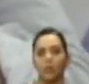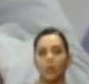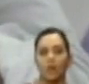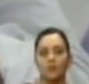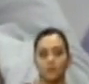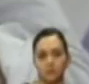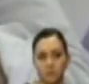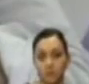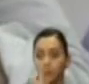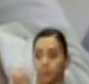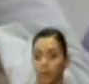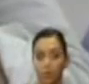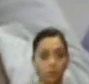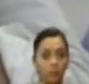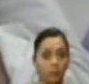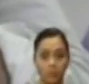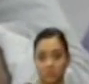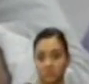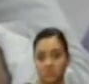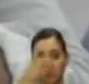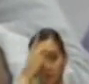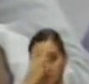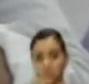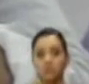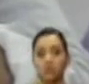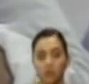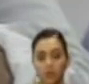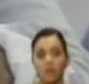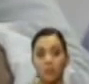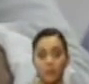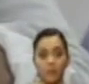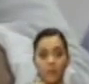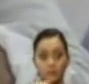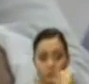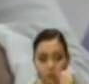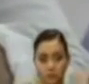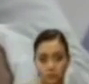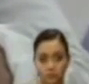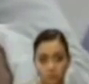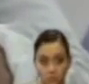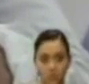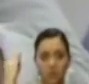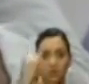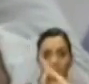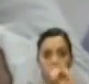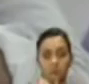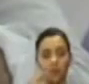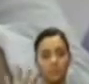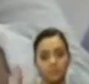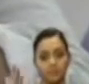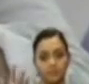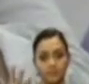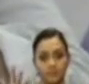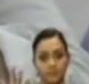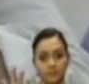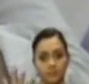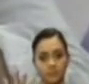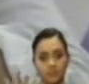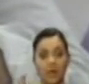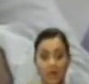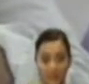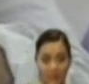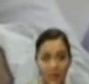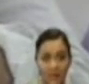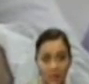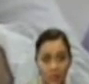sea de paso, el país tampoco tenía definido todos sus límites internacionales. Habíamos definido los límites terrestres con la